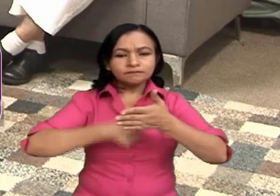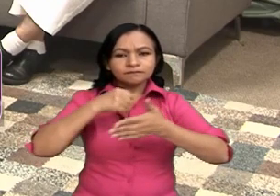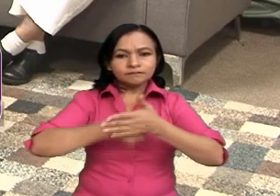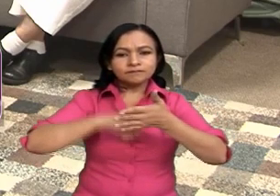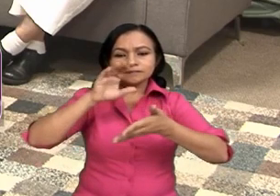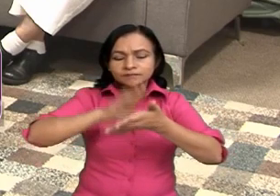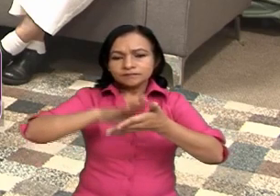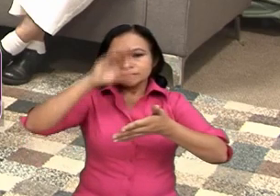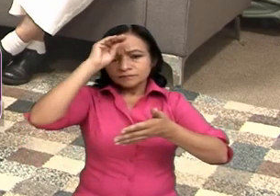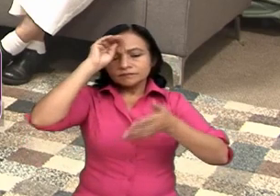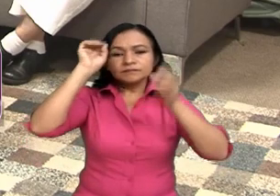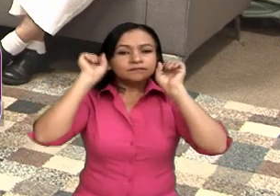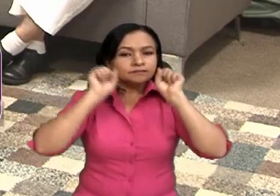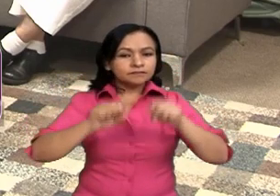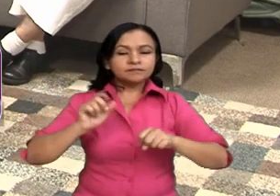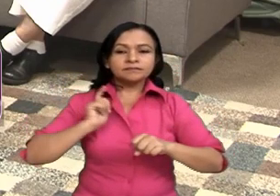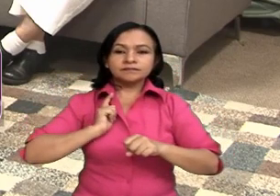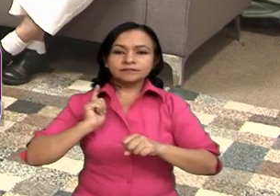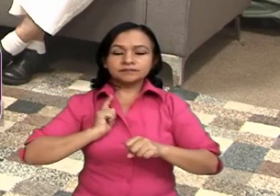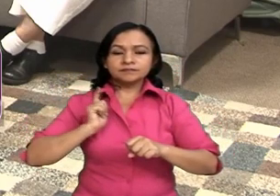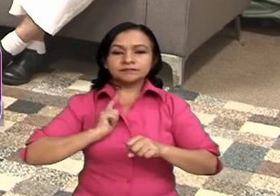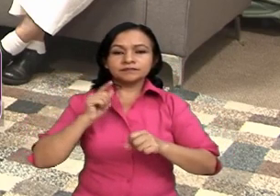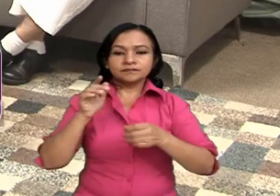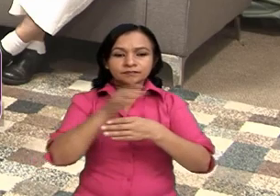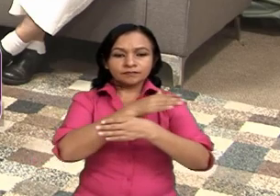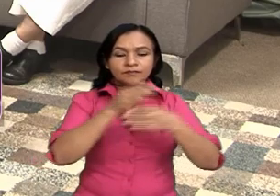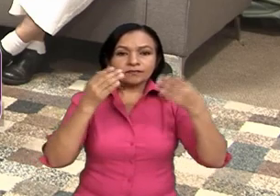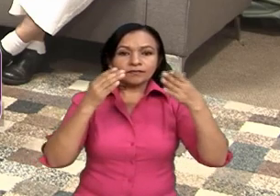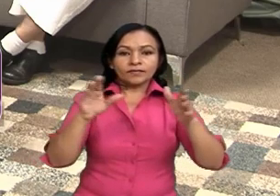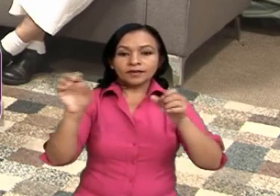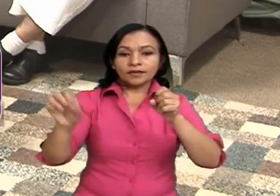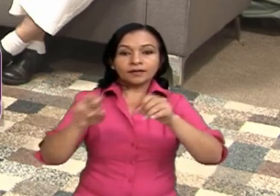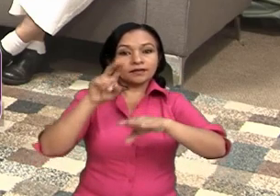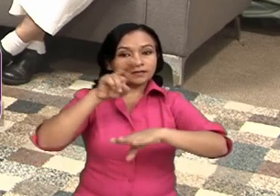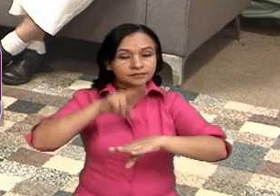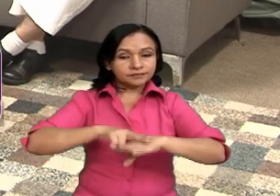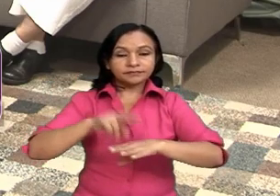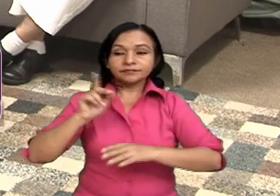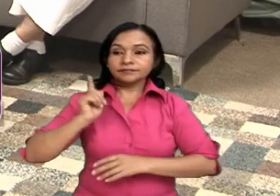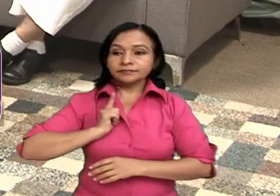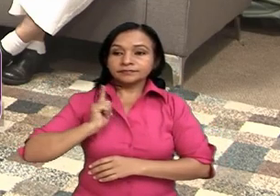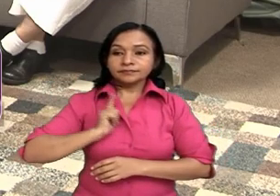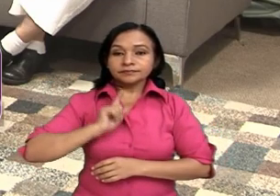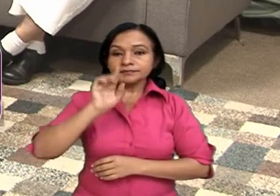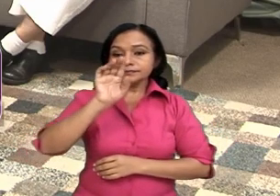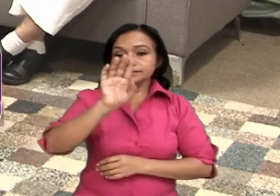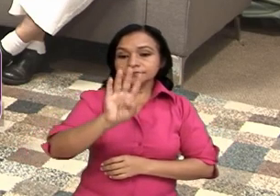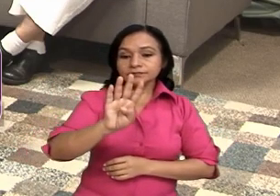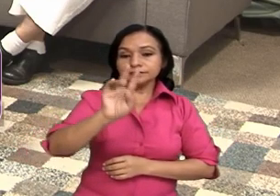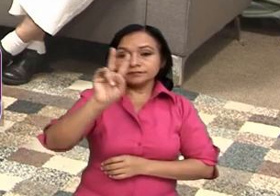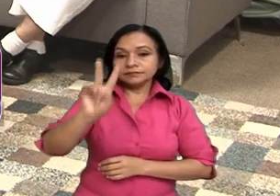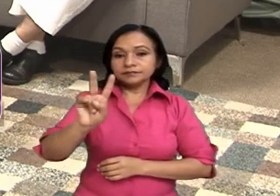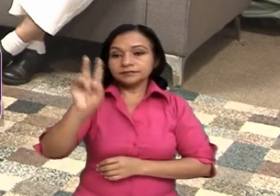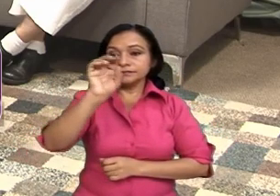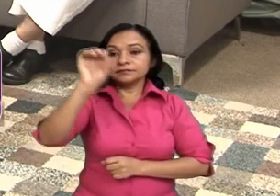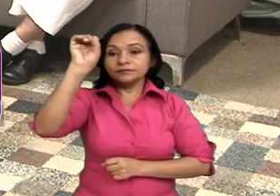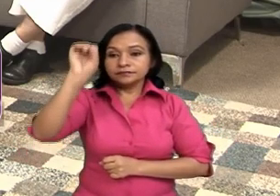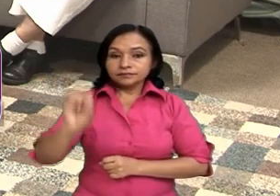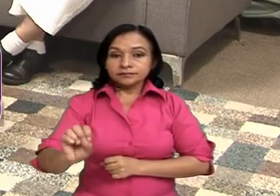esa capacidad para estar en esos cargos. A nivel nacional nosotros tenemos el 42% de nuestros